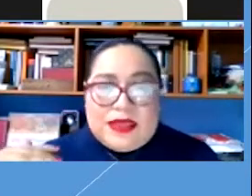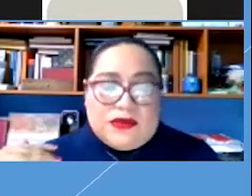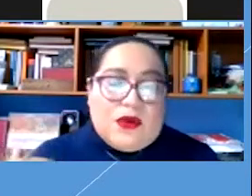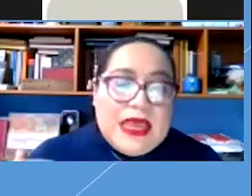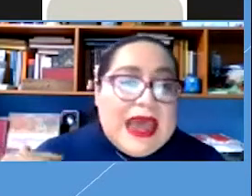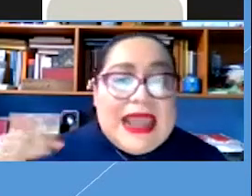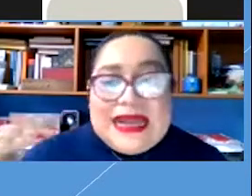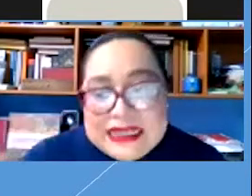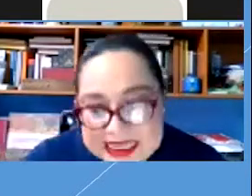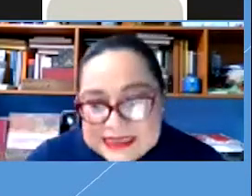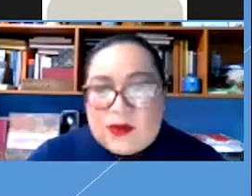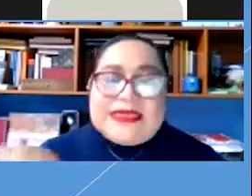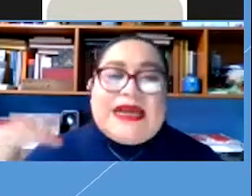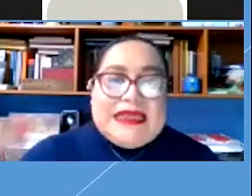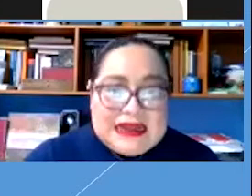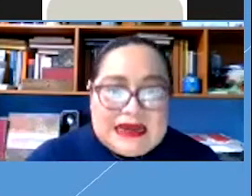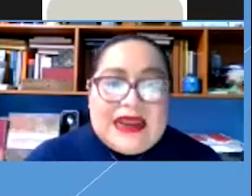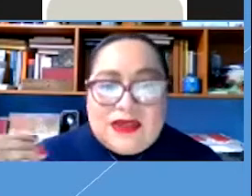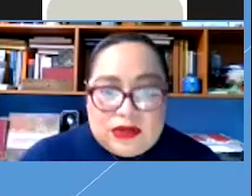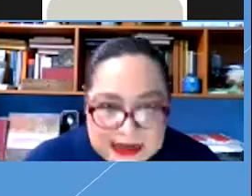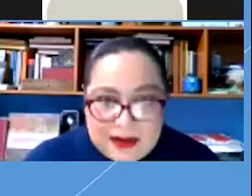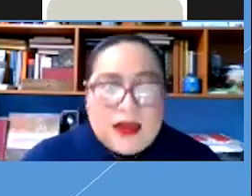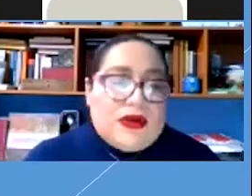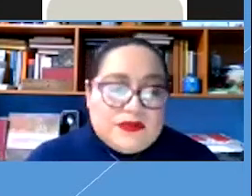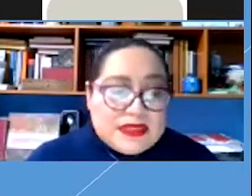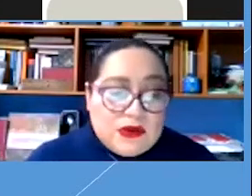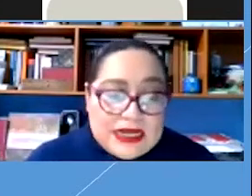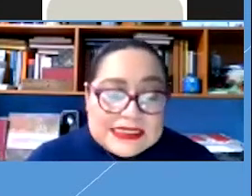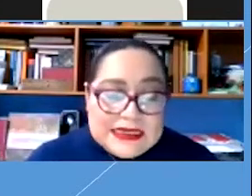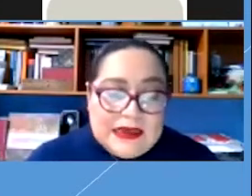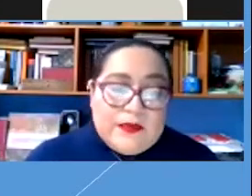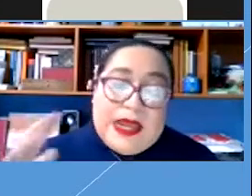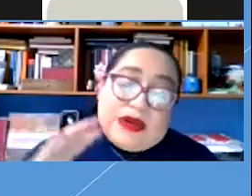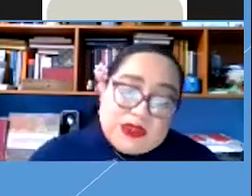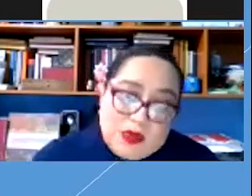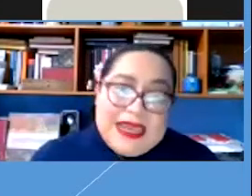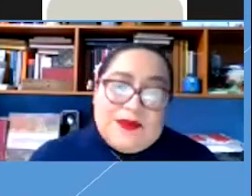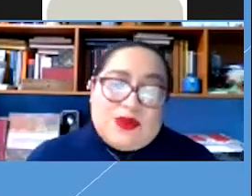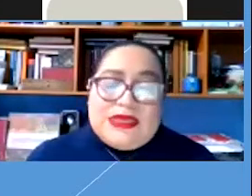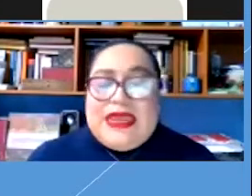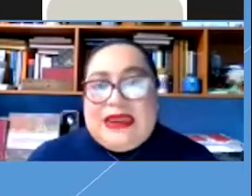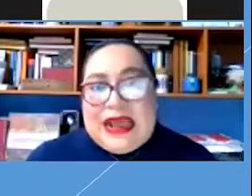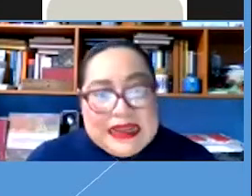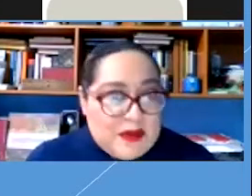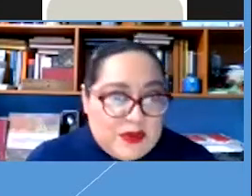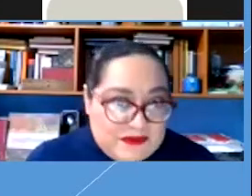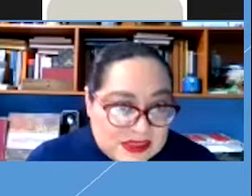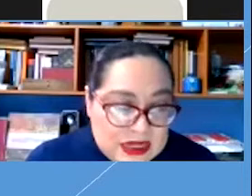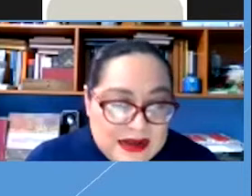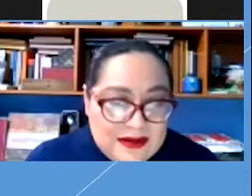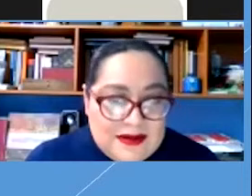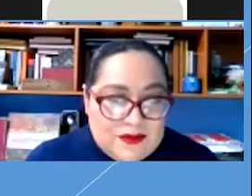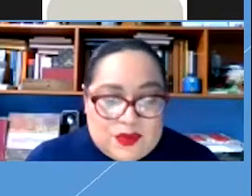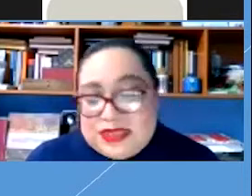en cuanto a la calidez o a esta calidad relacional con las personas, pero resulta pues que la calidad